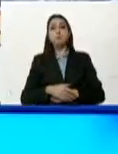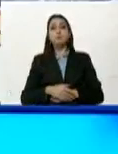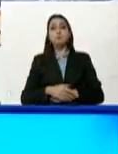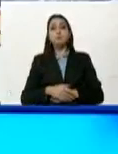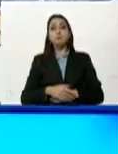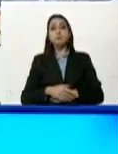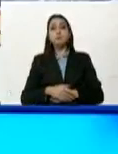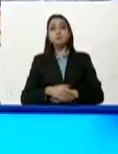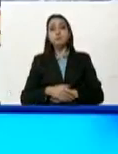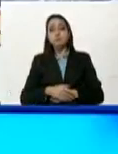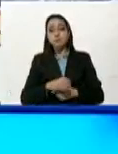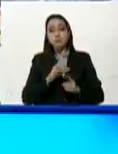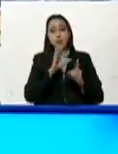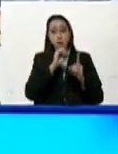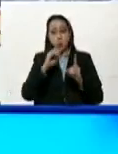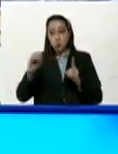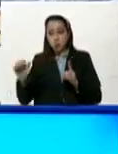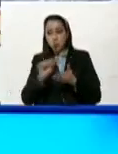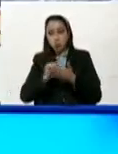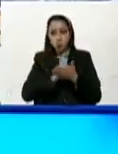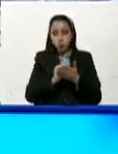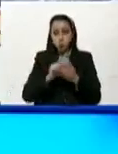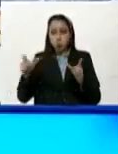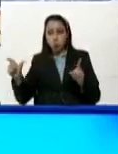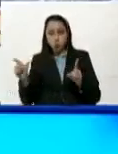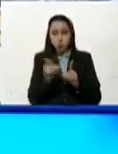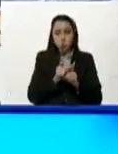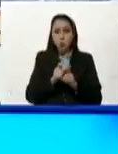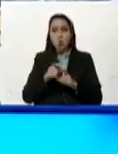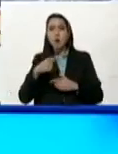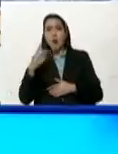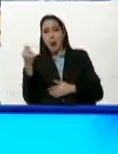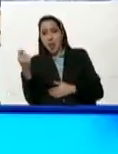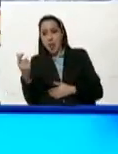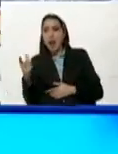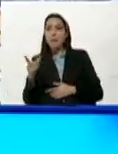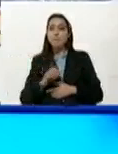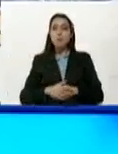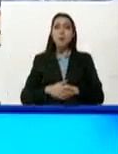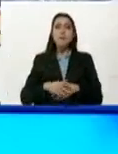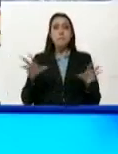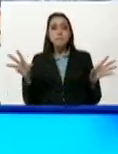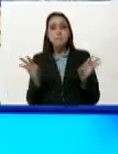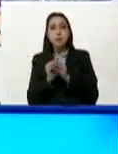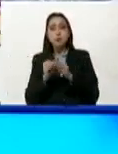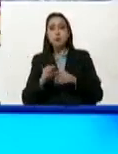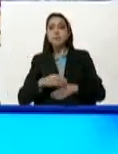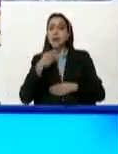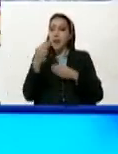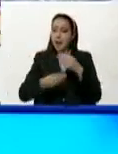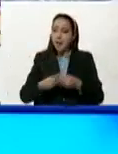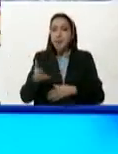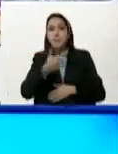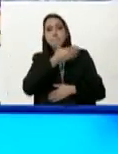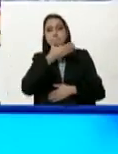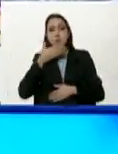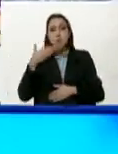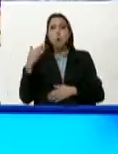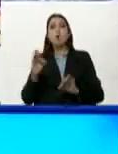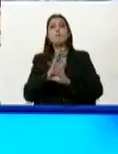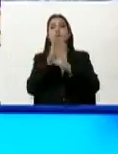de eliminación de seis ceros de la moneda para qué se cree un mejor clima